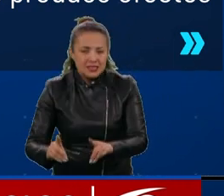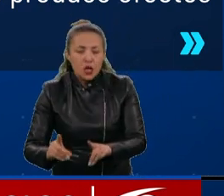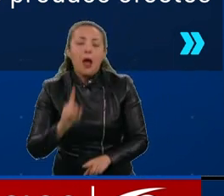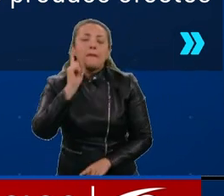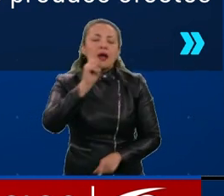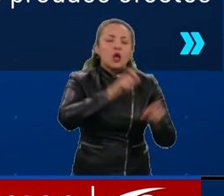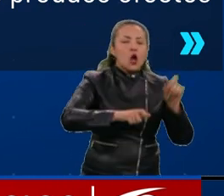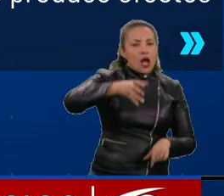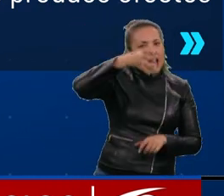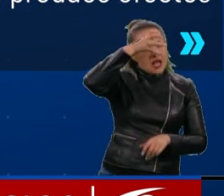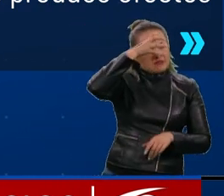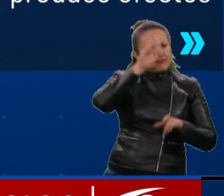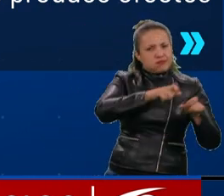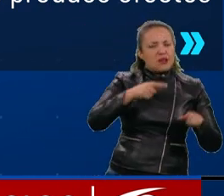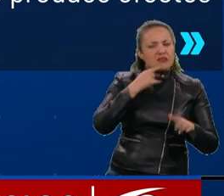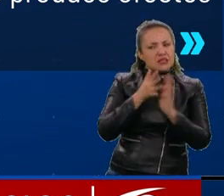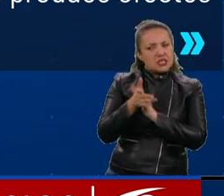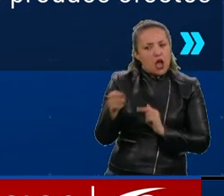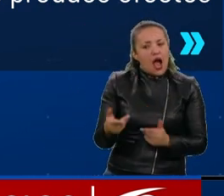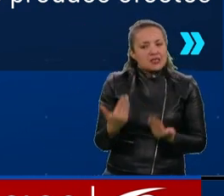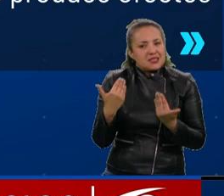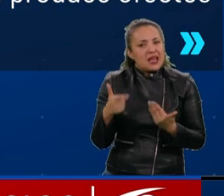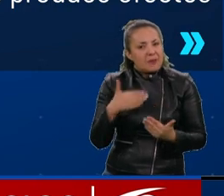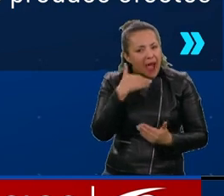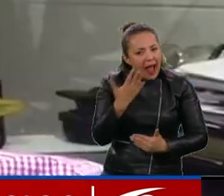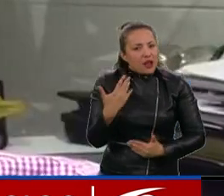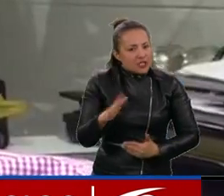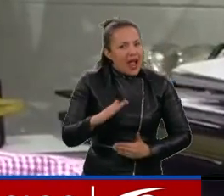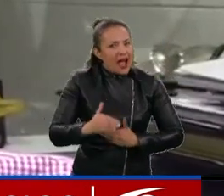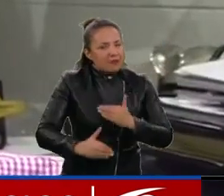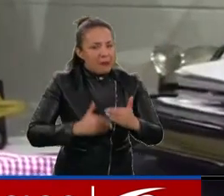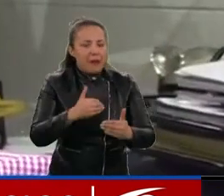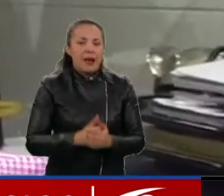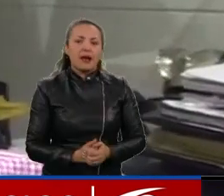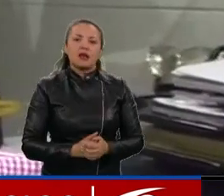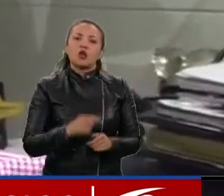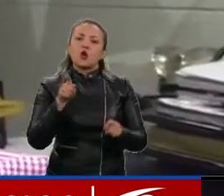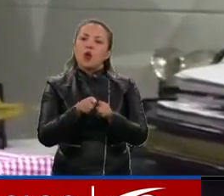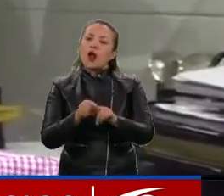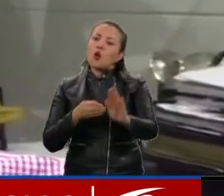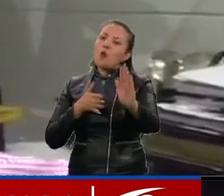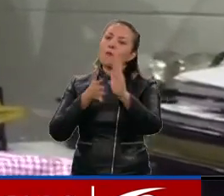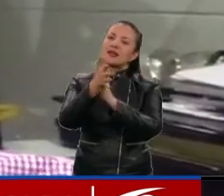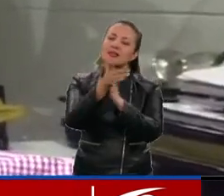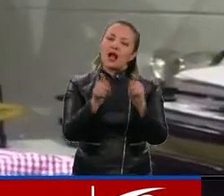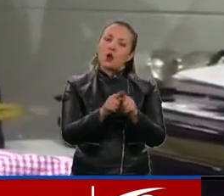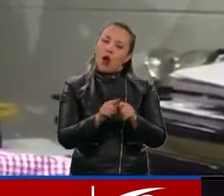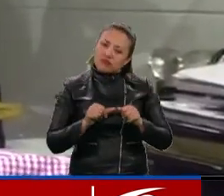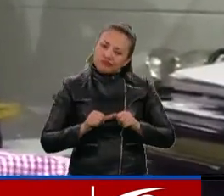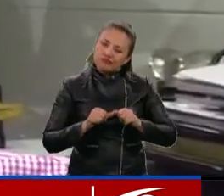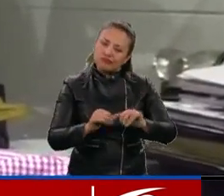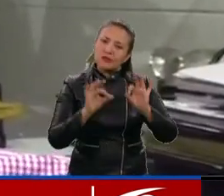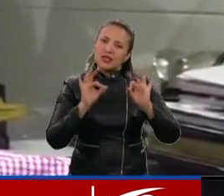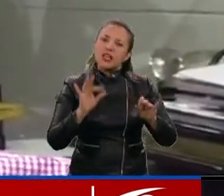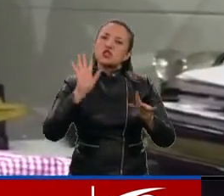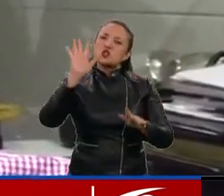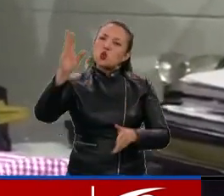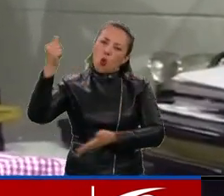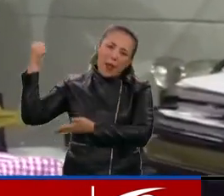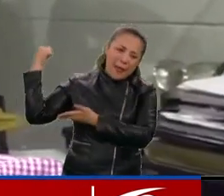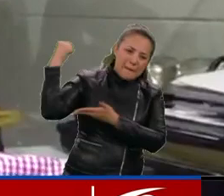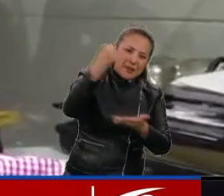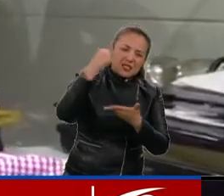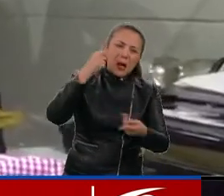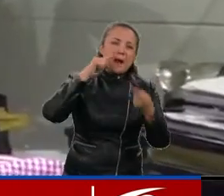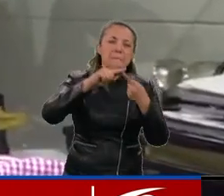expertos, es un avance. Es un mensaje de estabilidad y confianza institucional hacia los inversionistas del sector